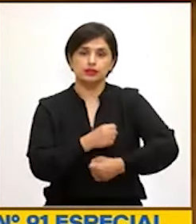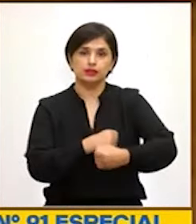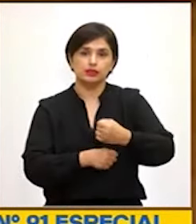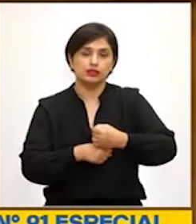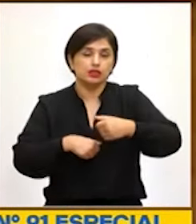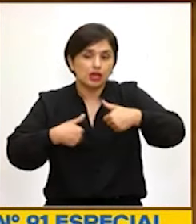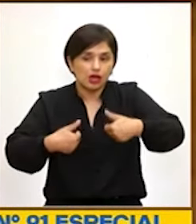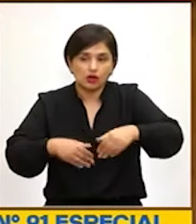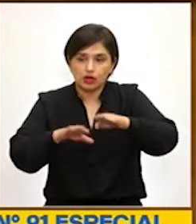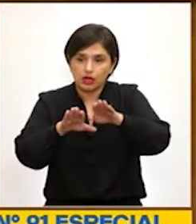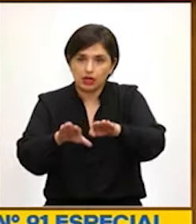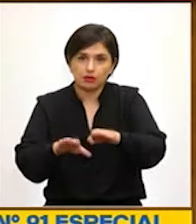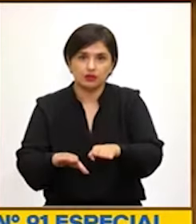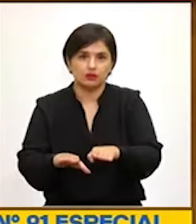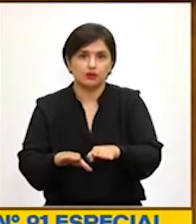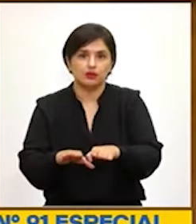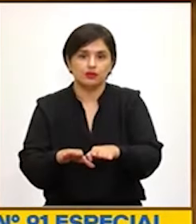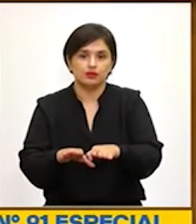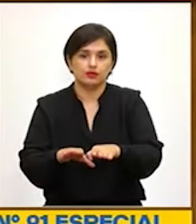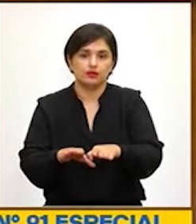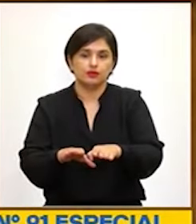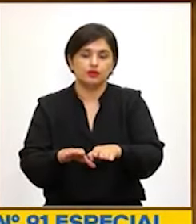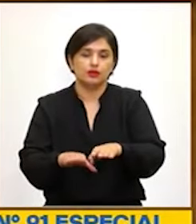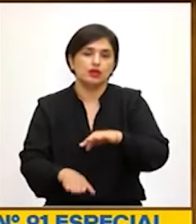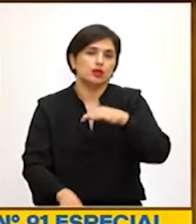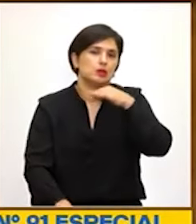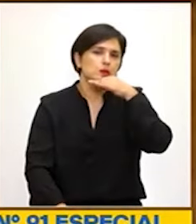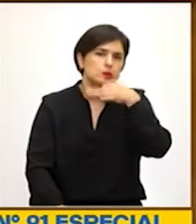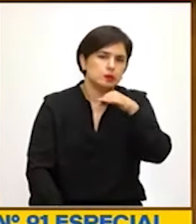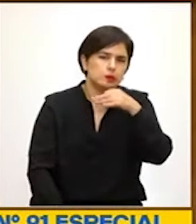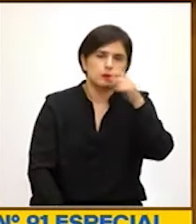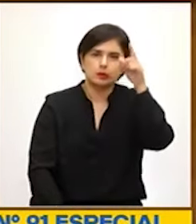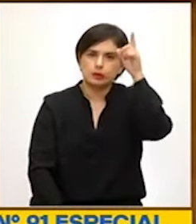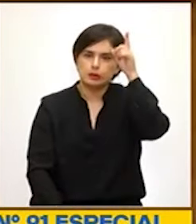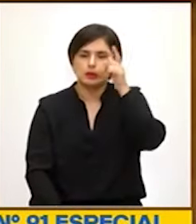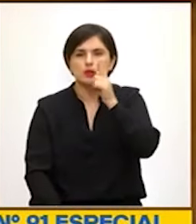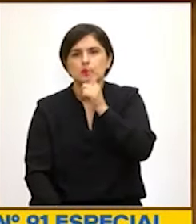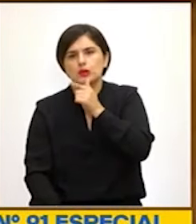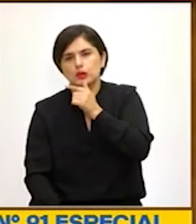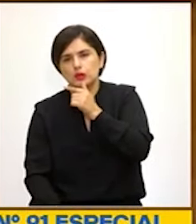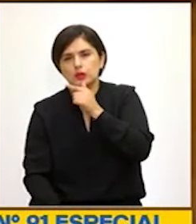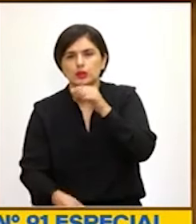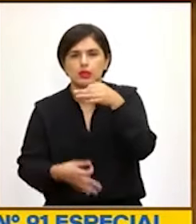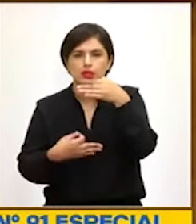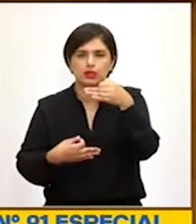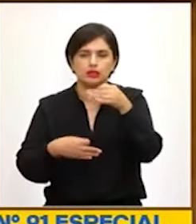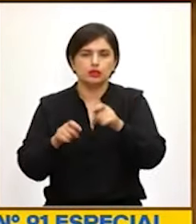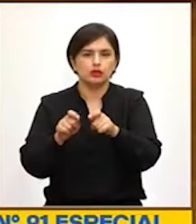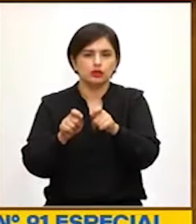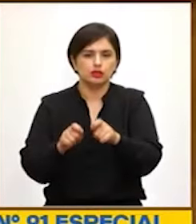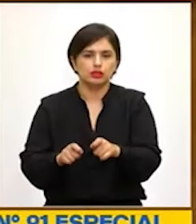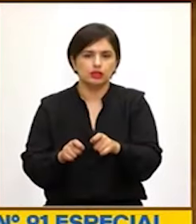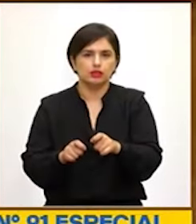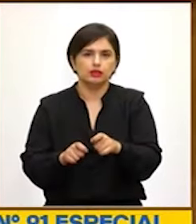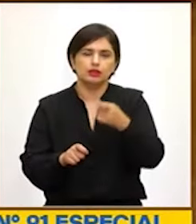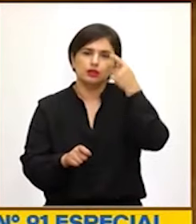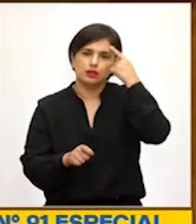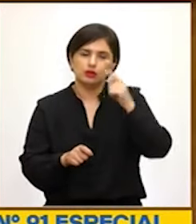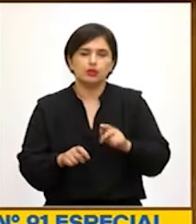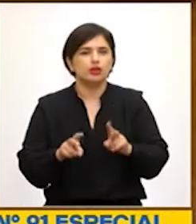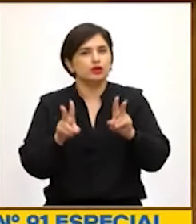misma discusión las palabras los conceptos las dudas dudas sobre los contratos ha tema